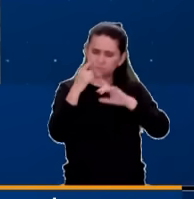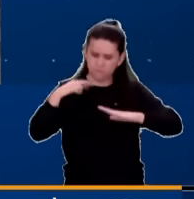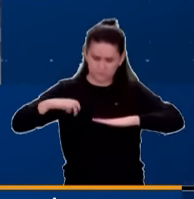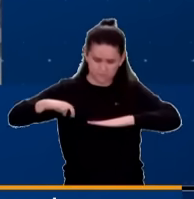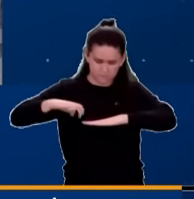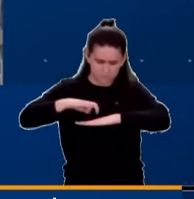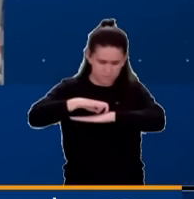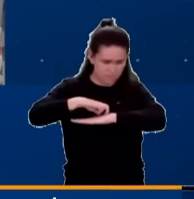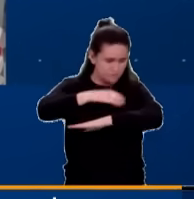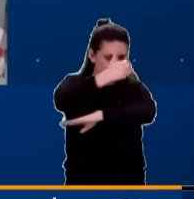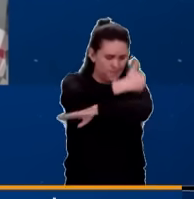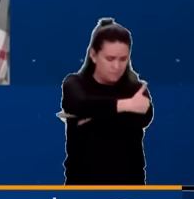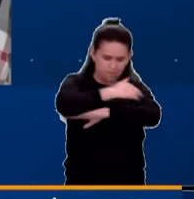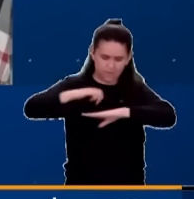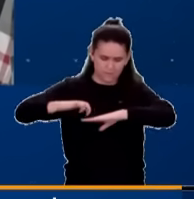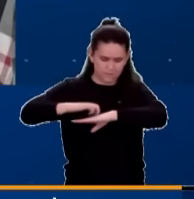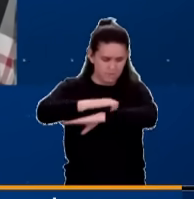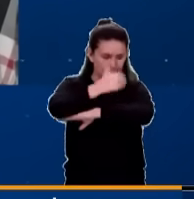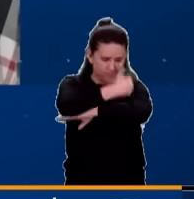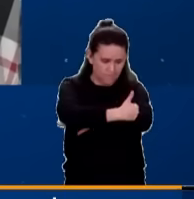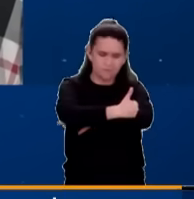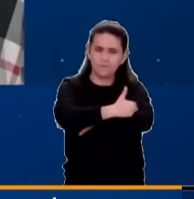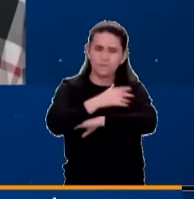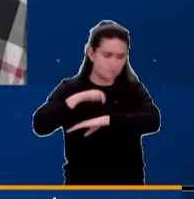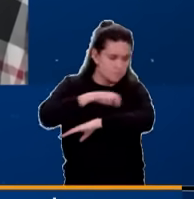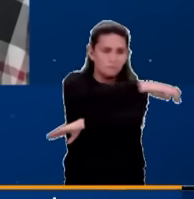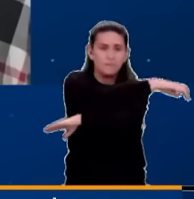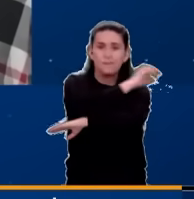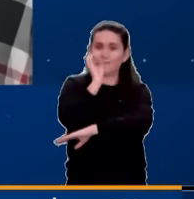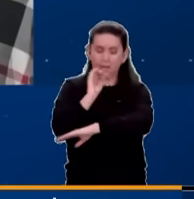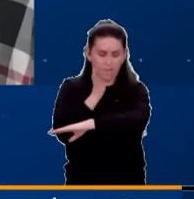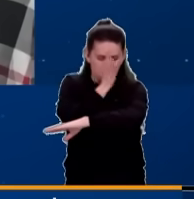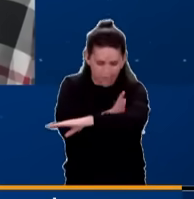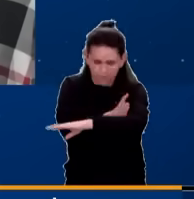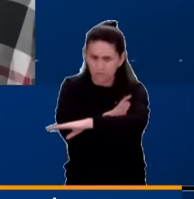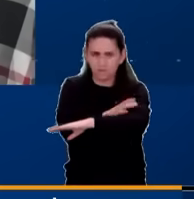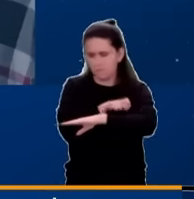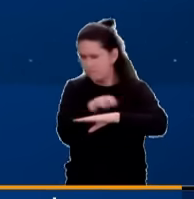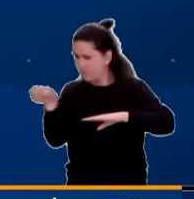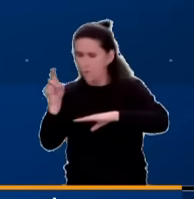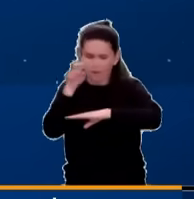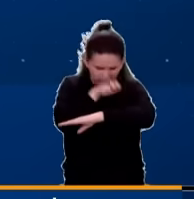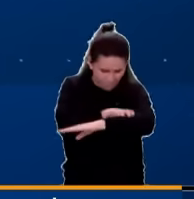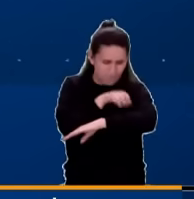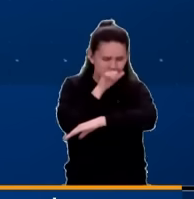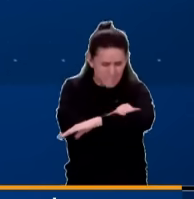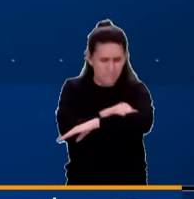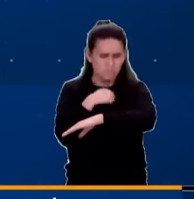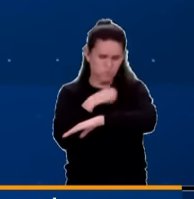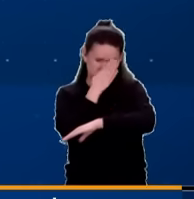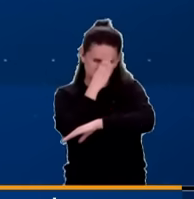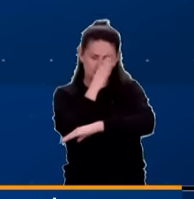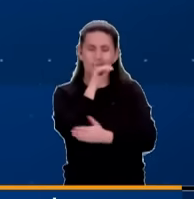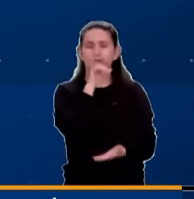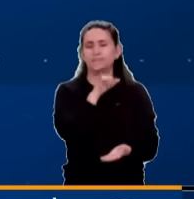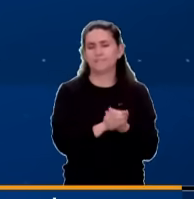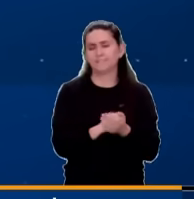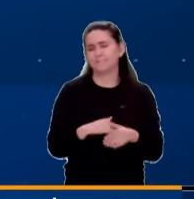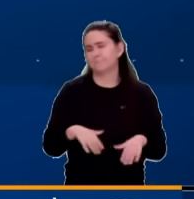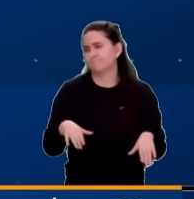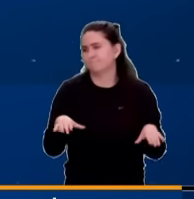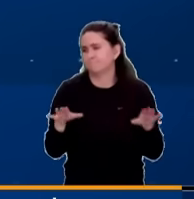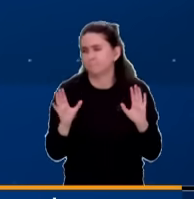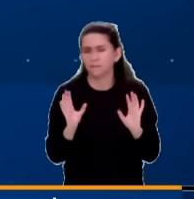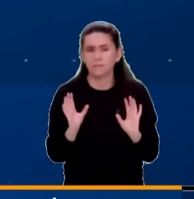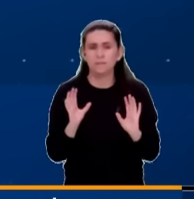de este taller. Las cámaras que llegaban, que ella no había pasado del taller ni para atrás ni para adelante. Y pues lo concentramos a